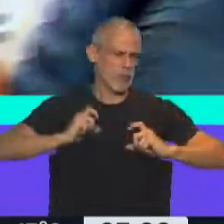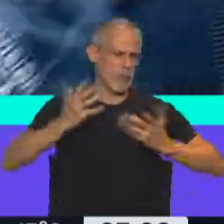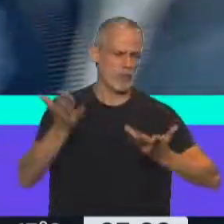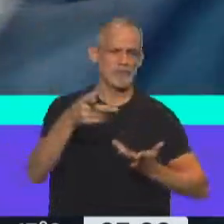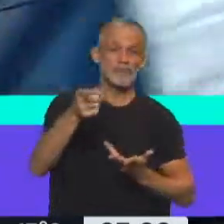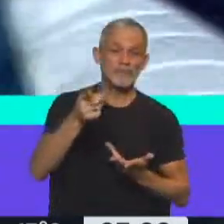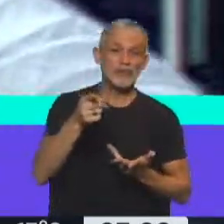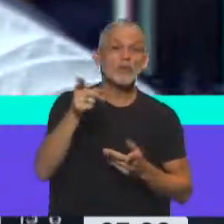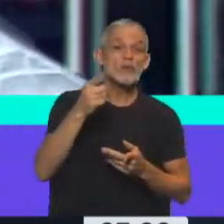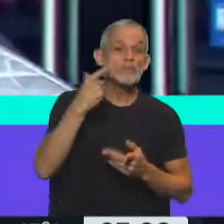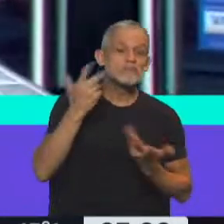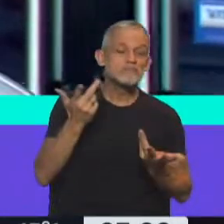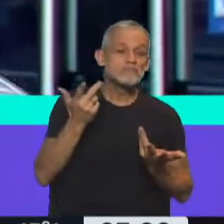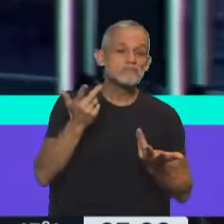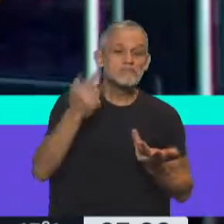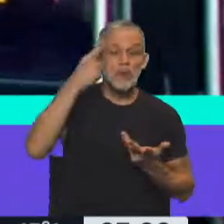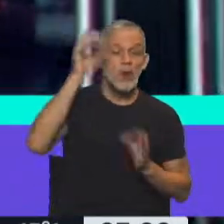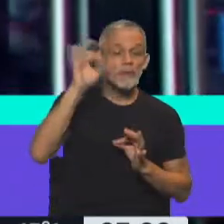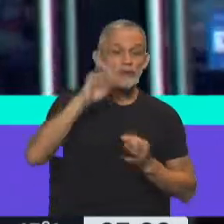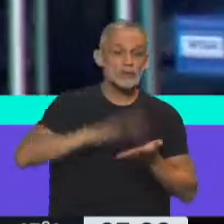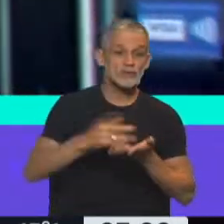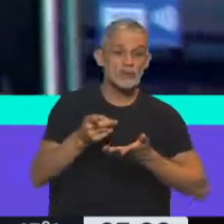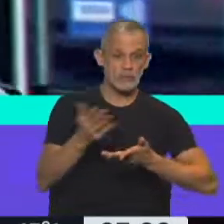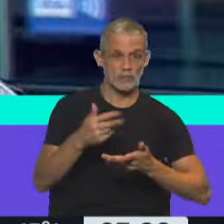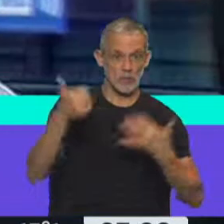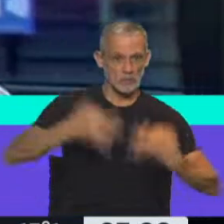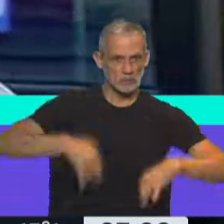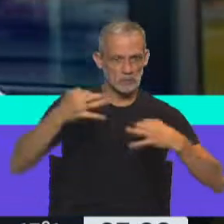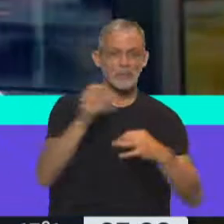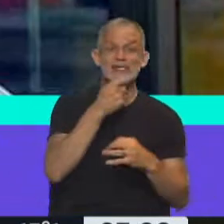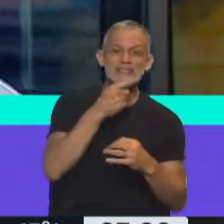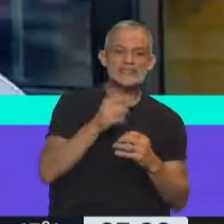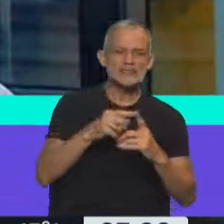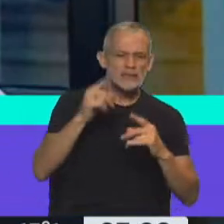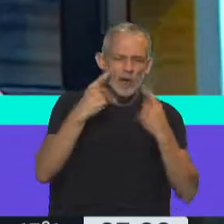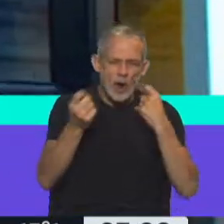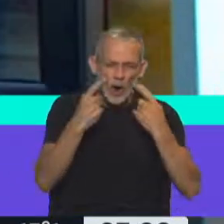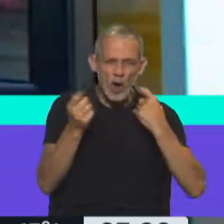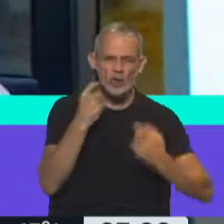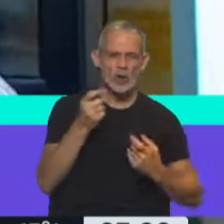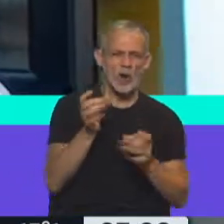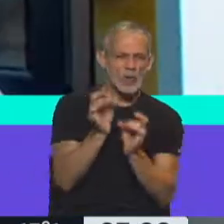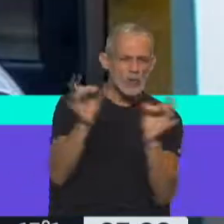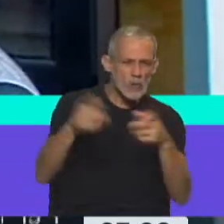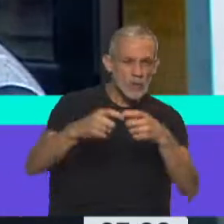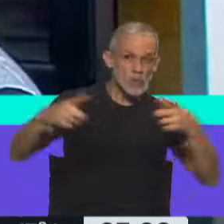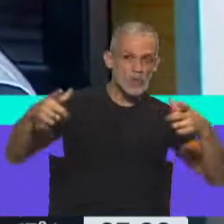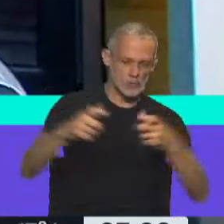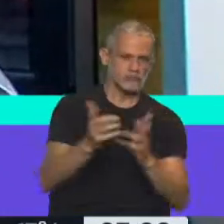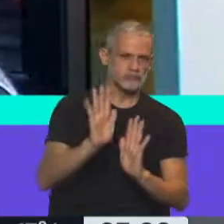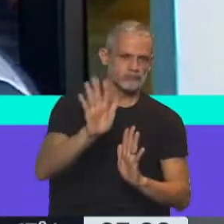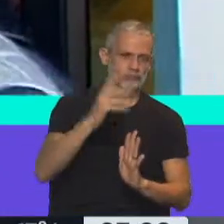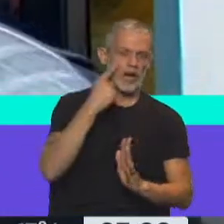caballero? ¿Qué opina de esta medida ahora? Creo que está bien. Mientras se mantenga la vigilancia de los contagios, tenemos que ir avanzando